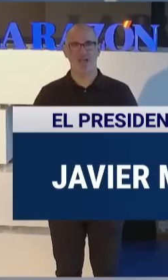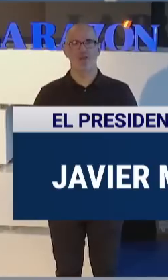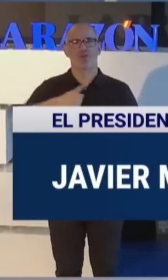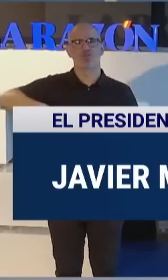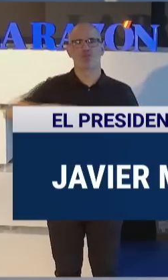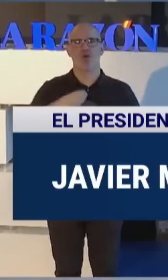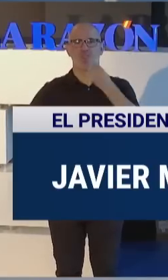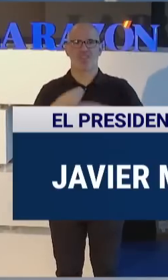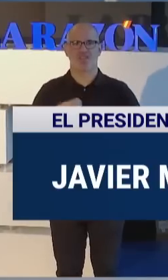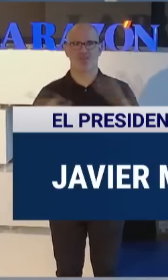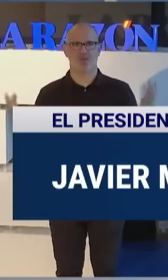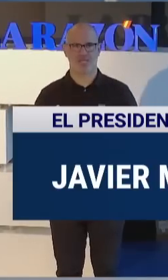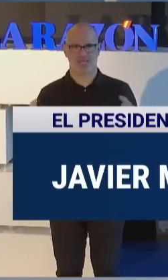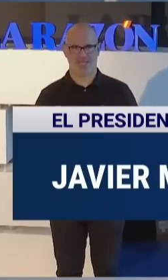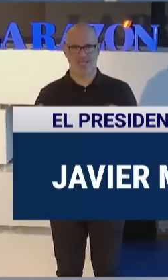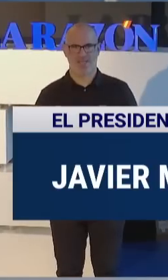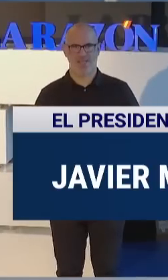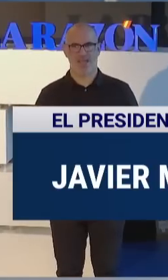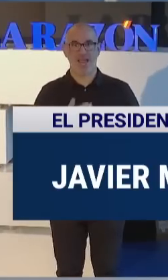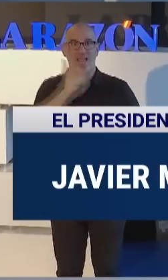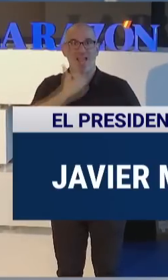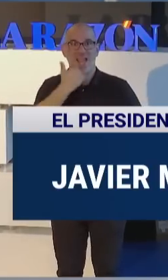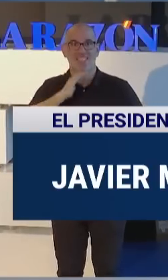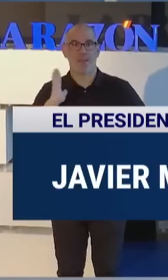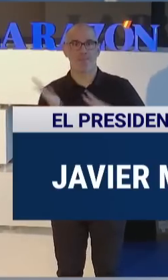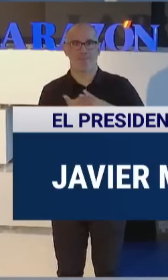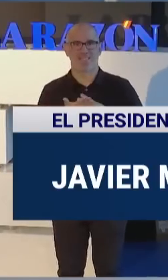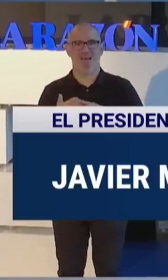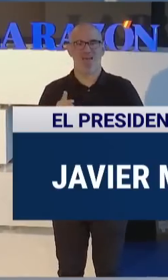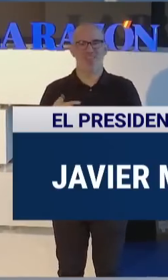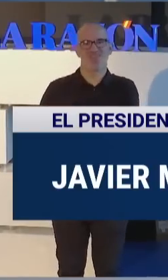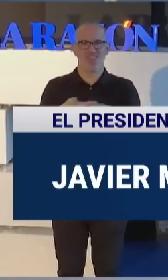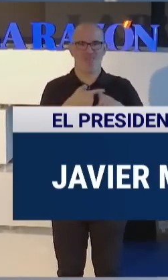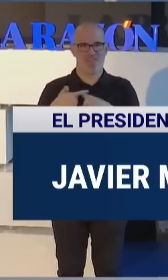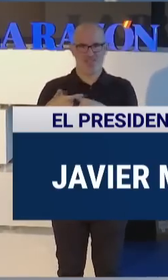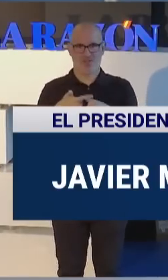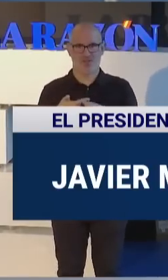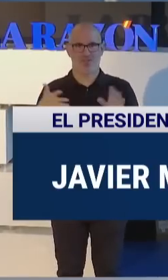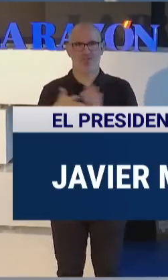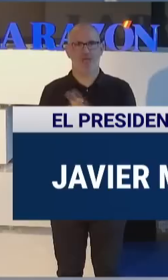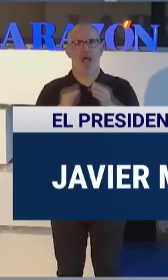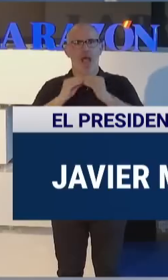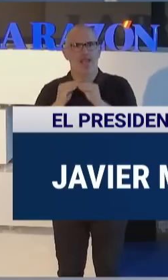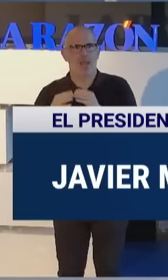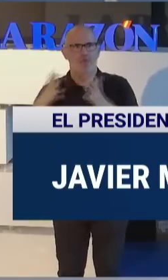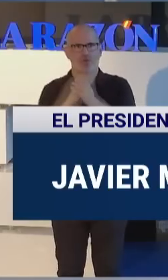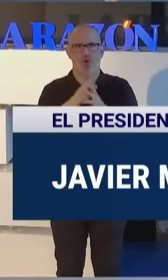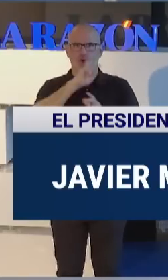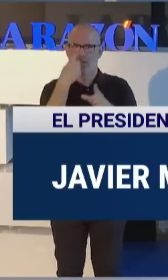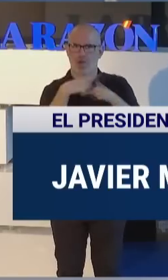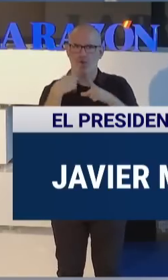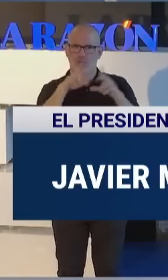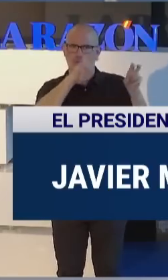estamos haciendo, y ya también estamos casi por la mitad de los dividendos, al margen de que arreglamos la CIR y todos los otros temas que